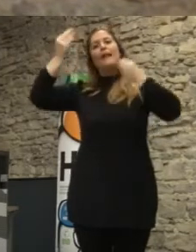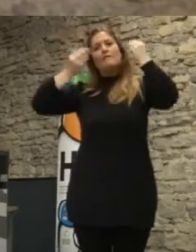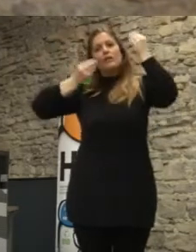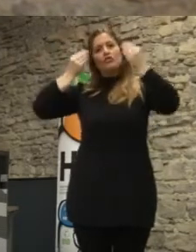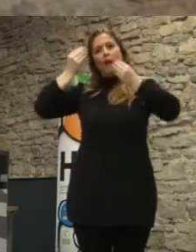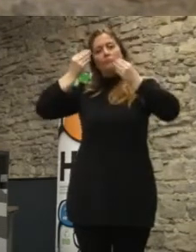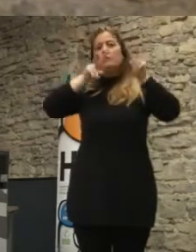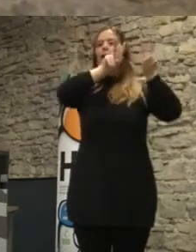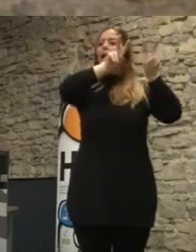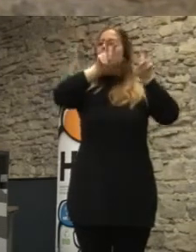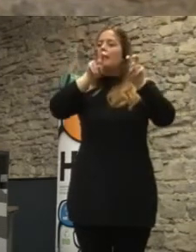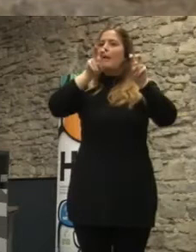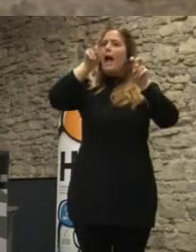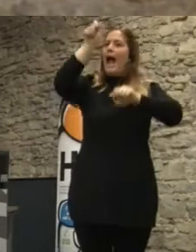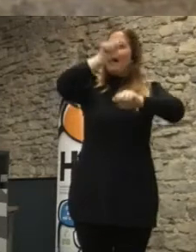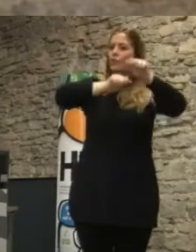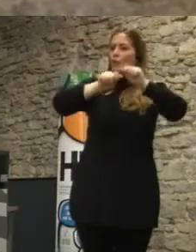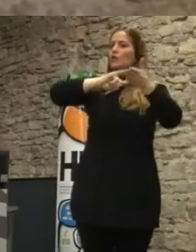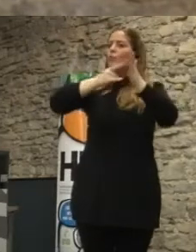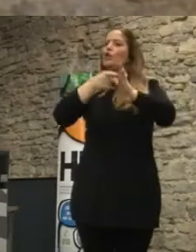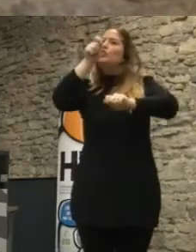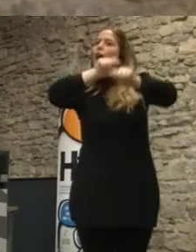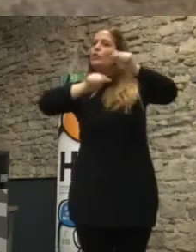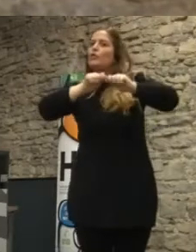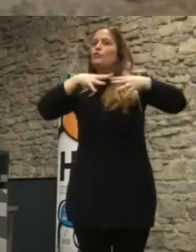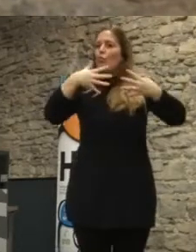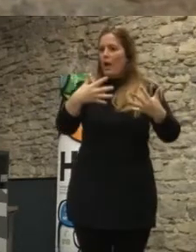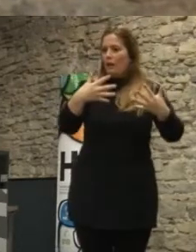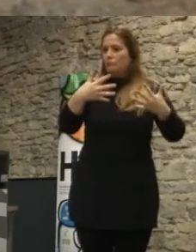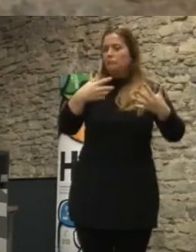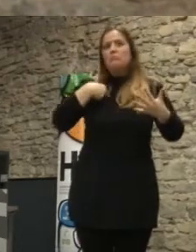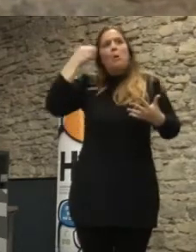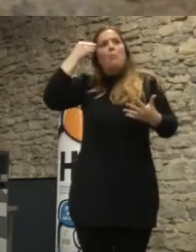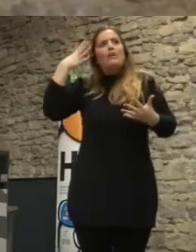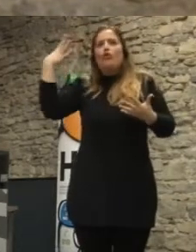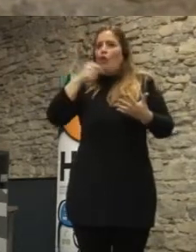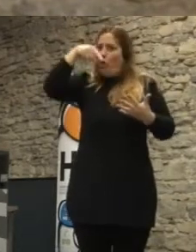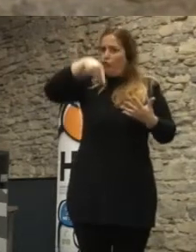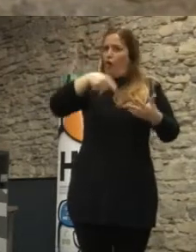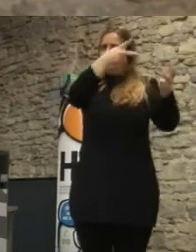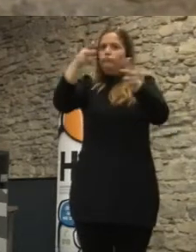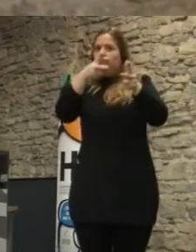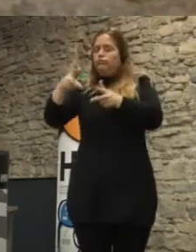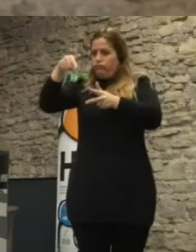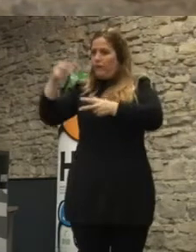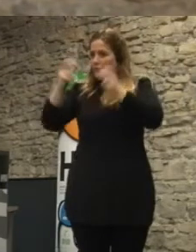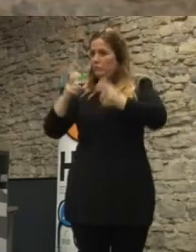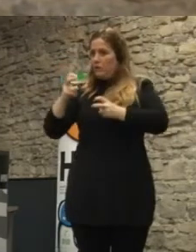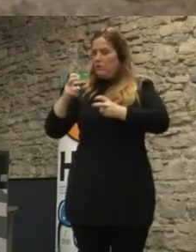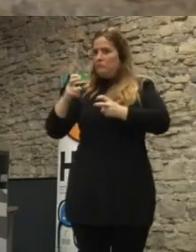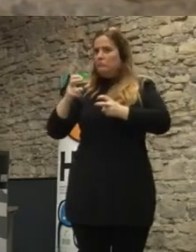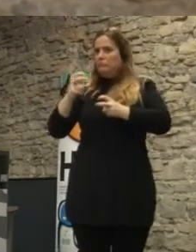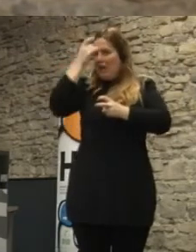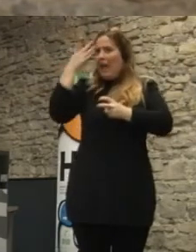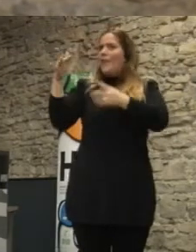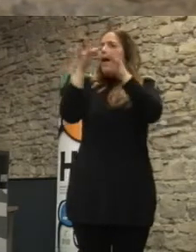sobre las asociaciones y los proyectos asociativos. Yo creo que todos los que estamos aquí compartimos la idea de lo importante que son en